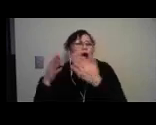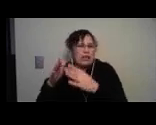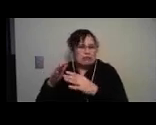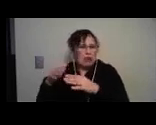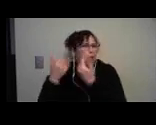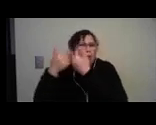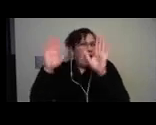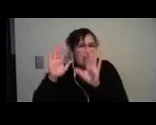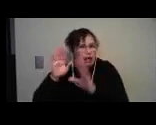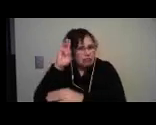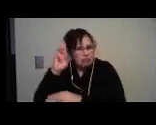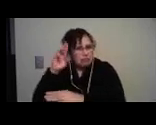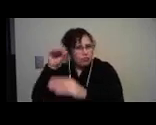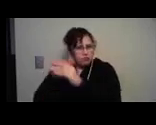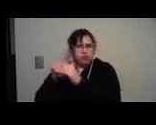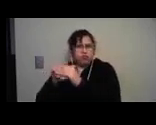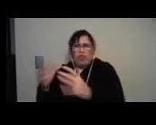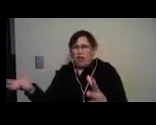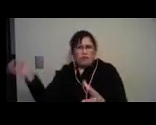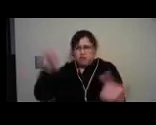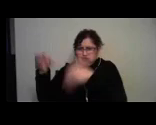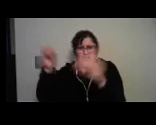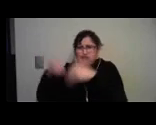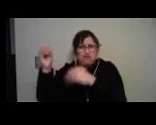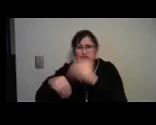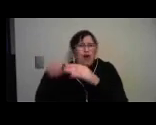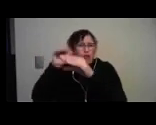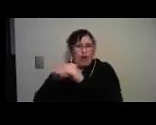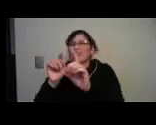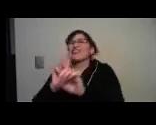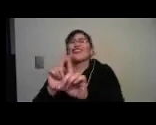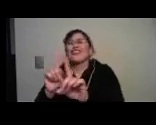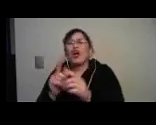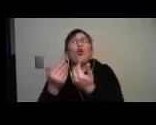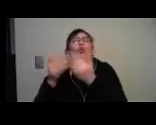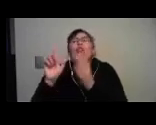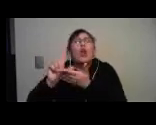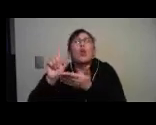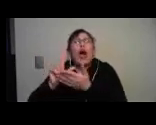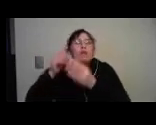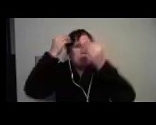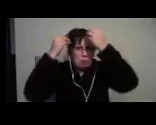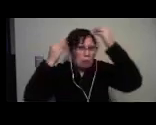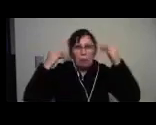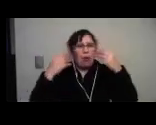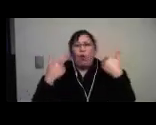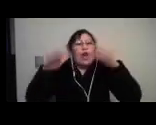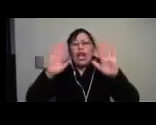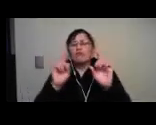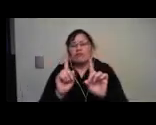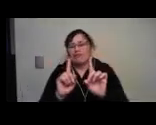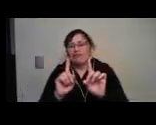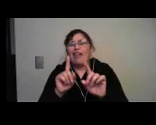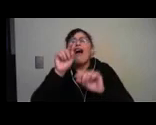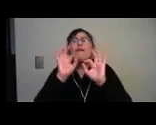¿cierto? No es que uno pesque y deje el recuerdo en cualquier lugar que hace se lo antoje, sino que quedan en lugares